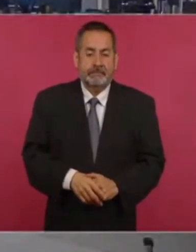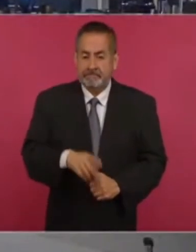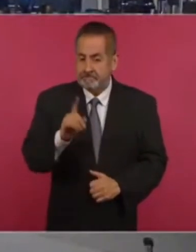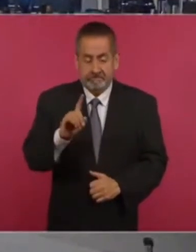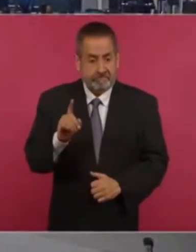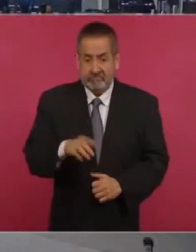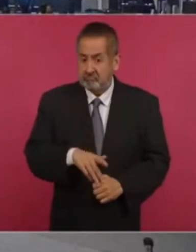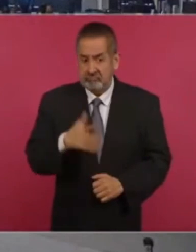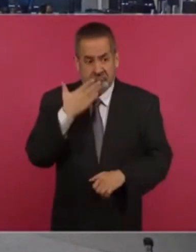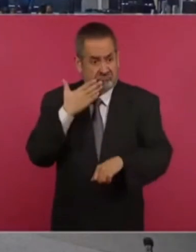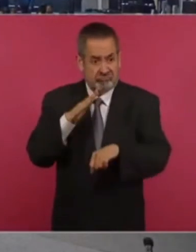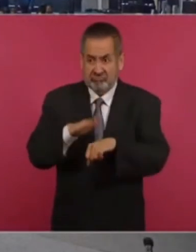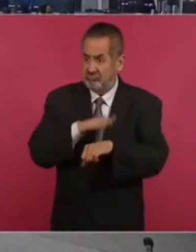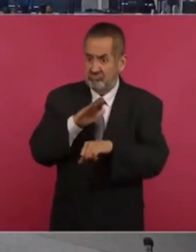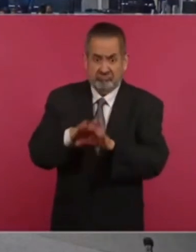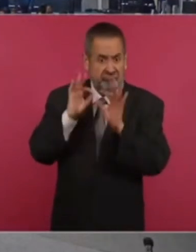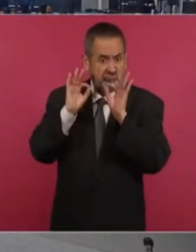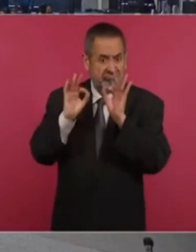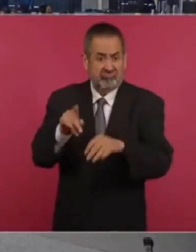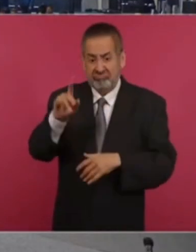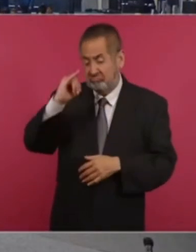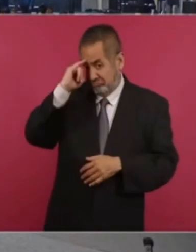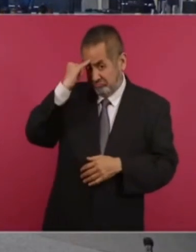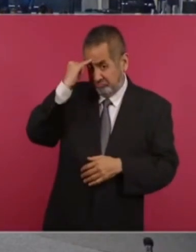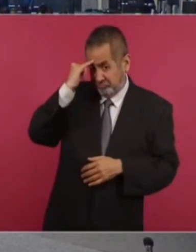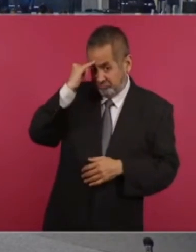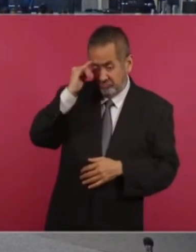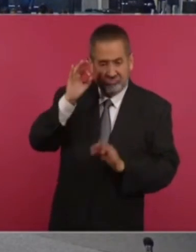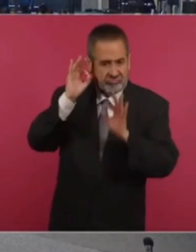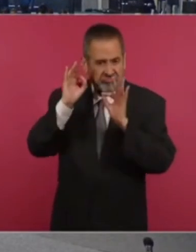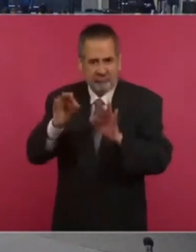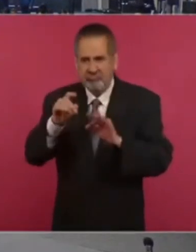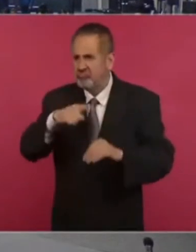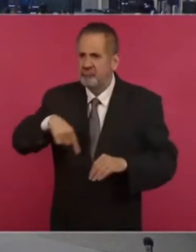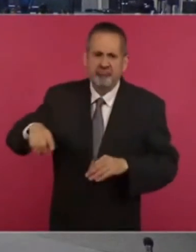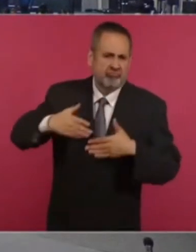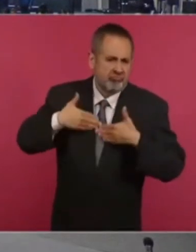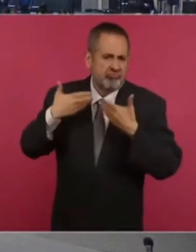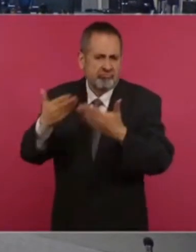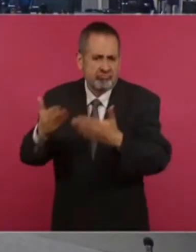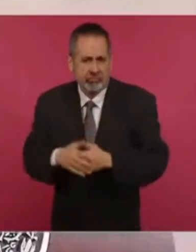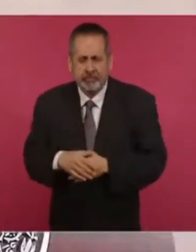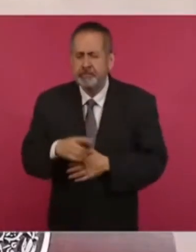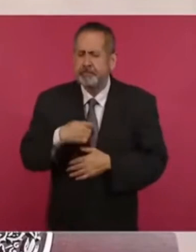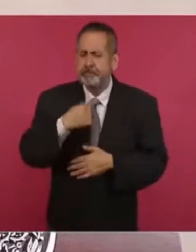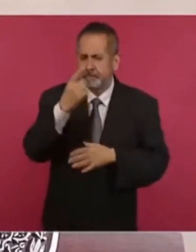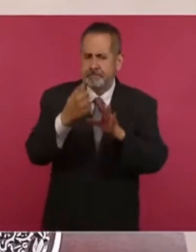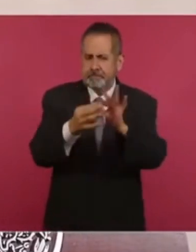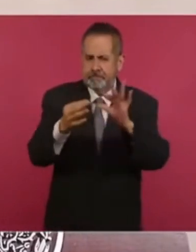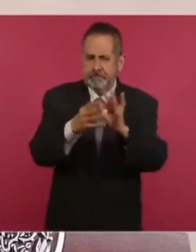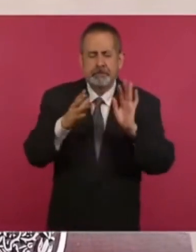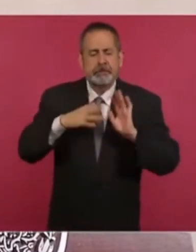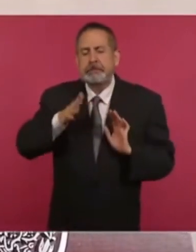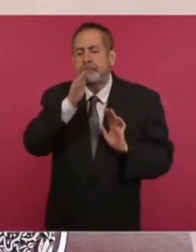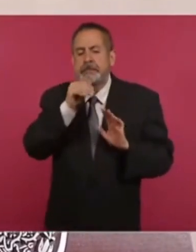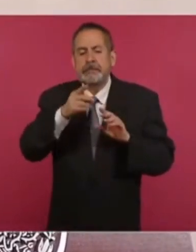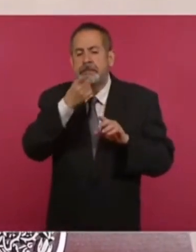No, está muy bien, es que está muy bien, él está muy bien posicionado. Yo tengo una explicación, además que no la puedo